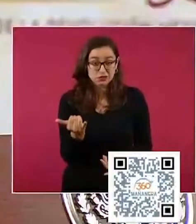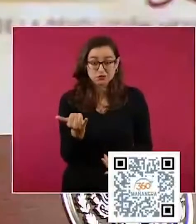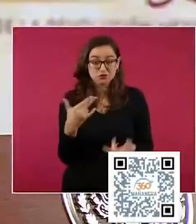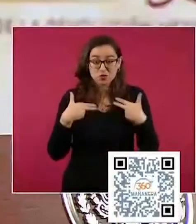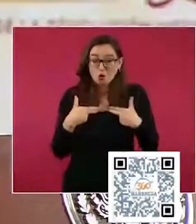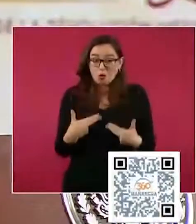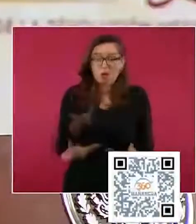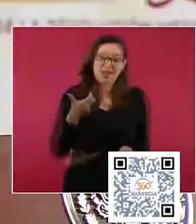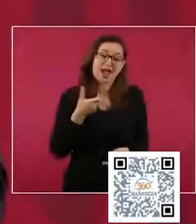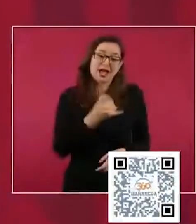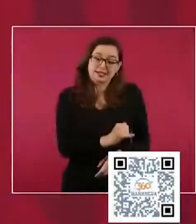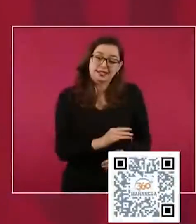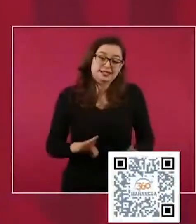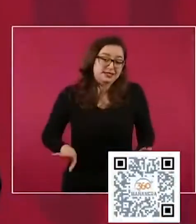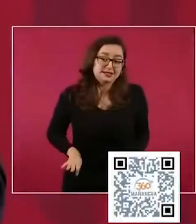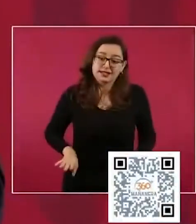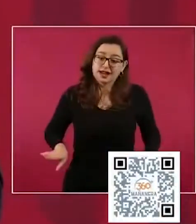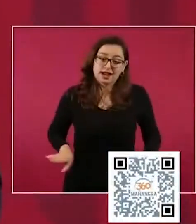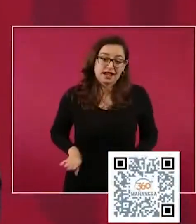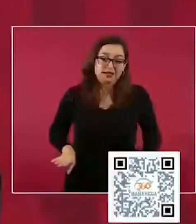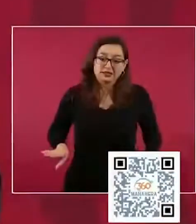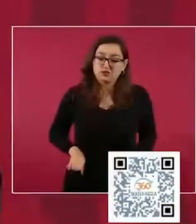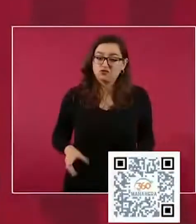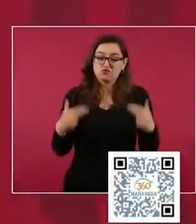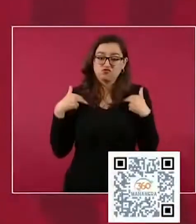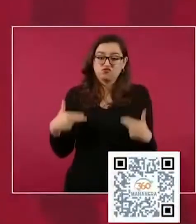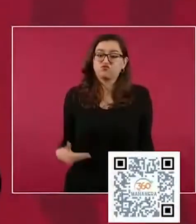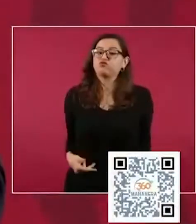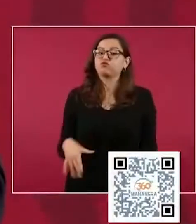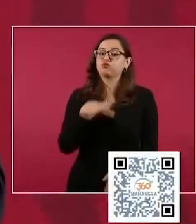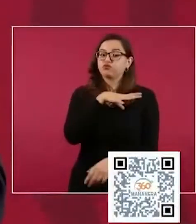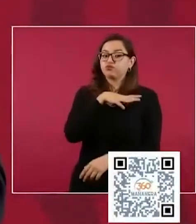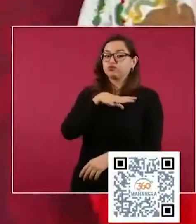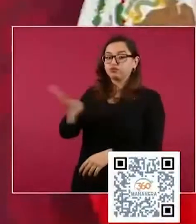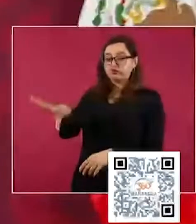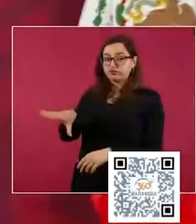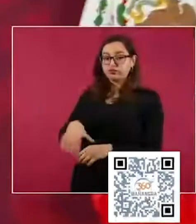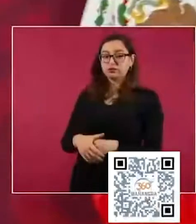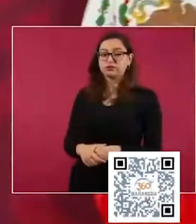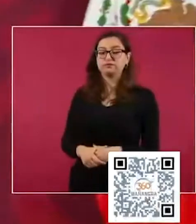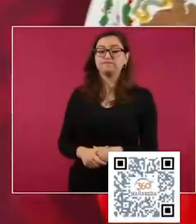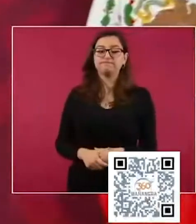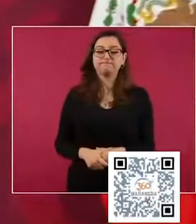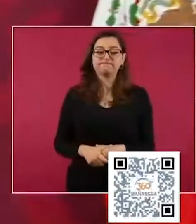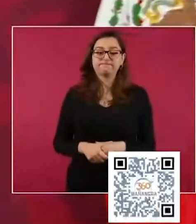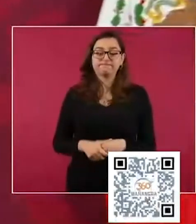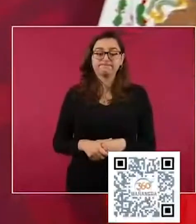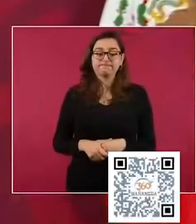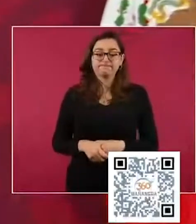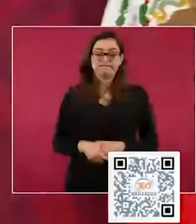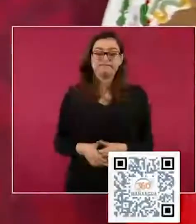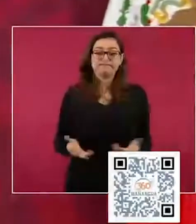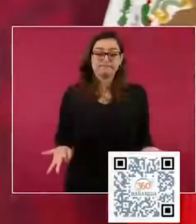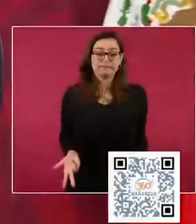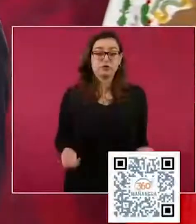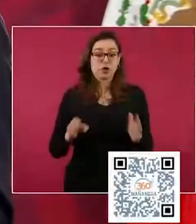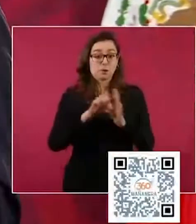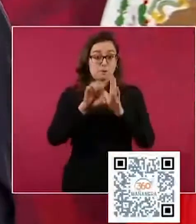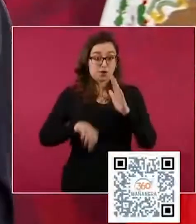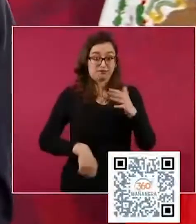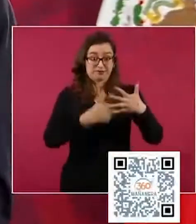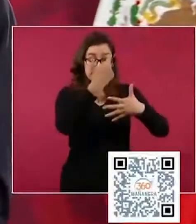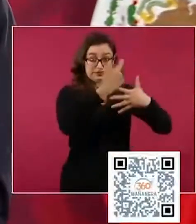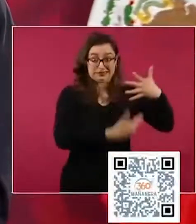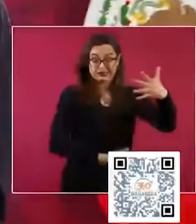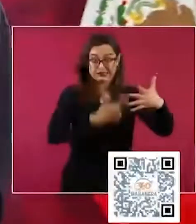deshumanizada de las cosas de estos candidatos que vimos del bloque